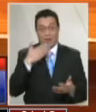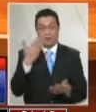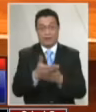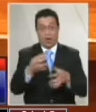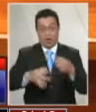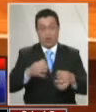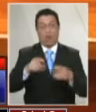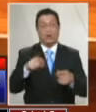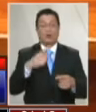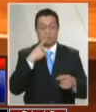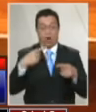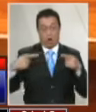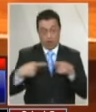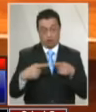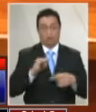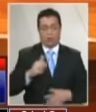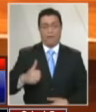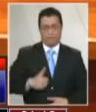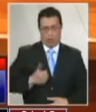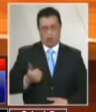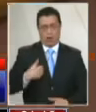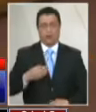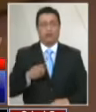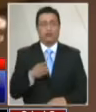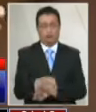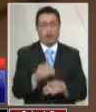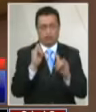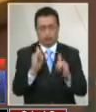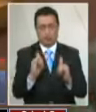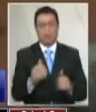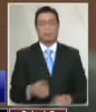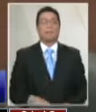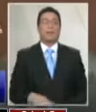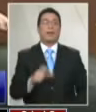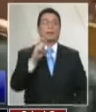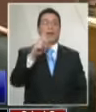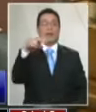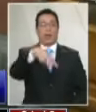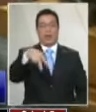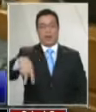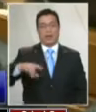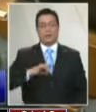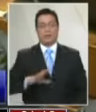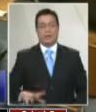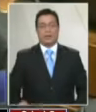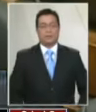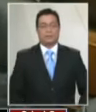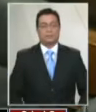penal voluntariamente comparecía Felipe Leiva CNN